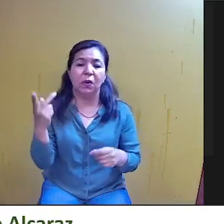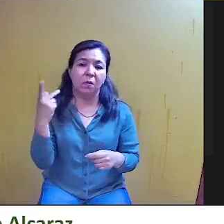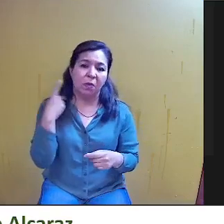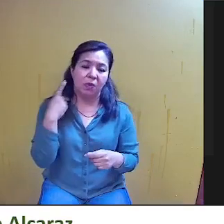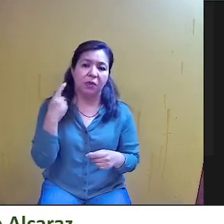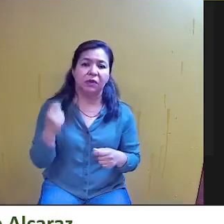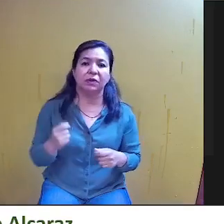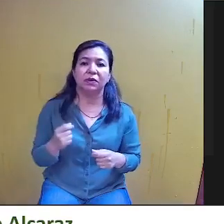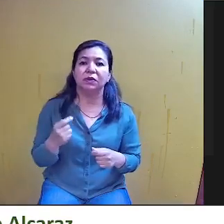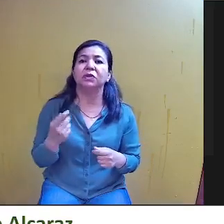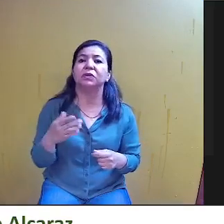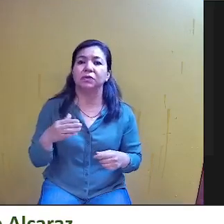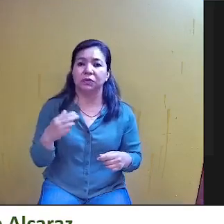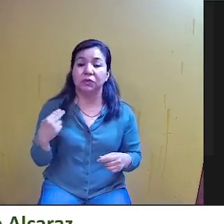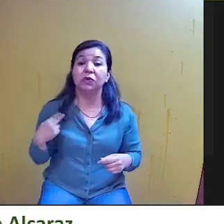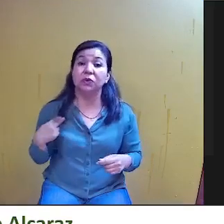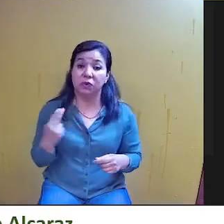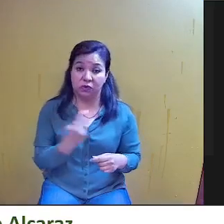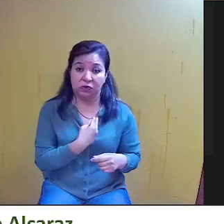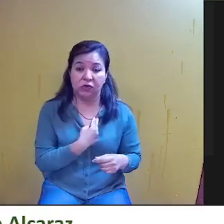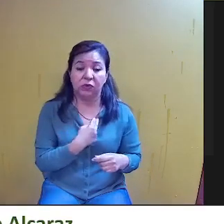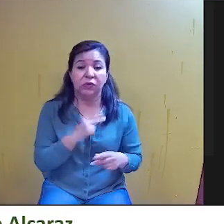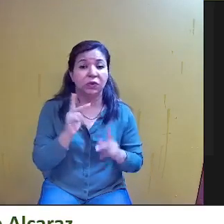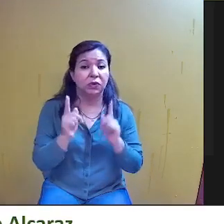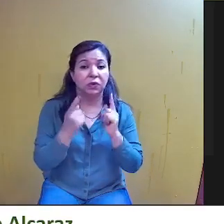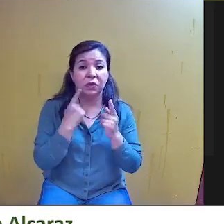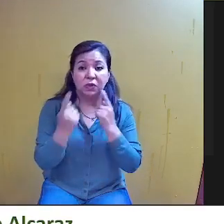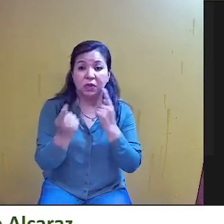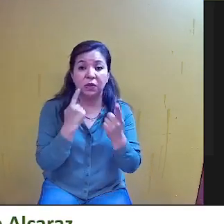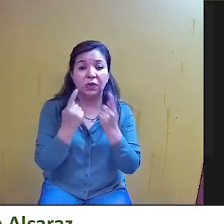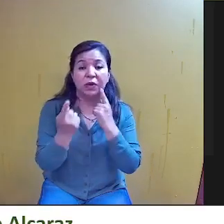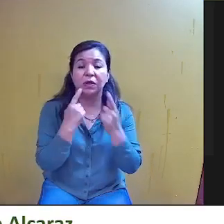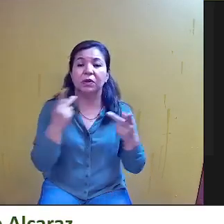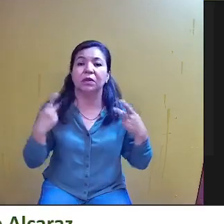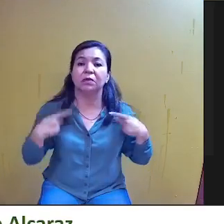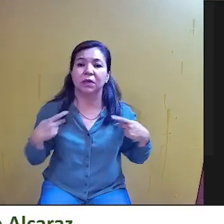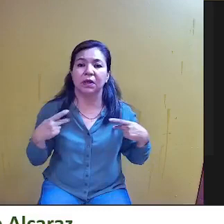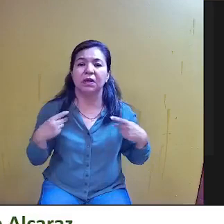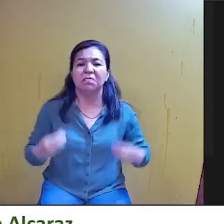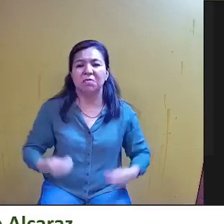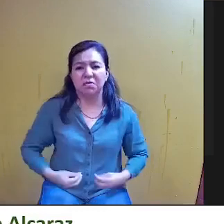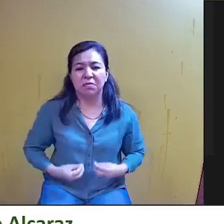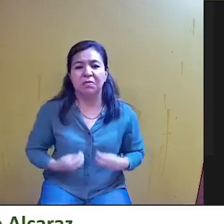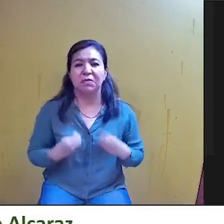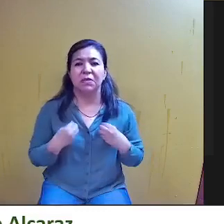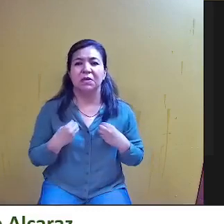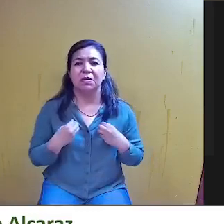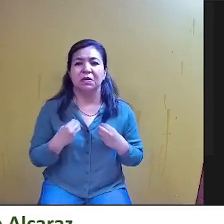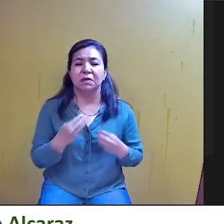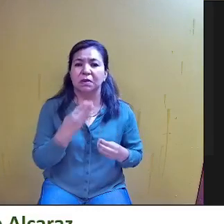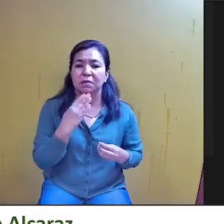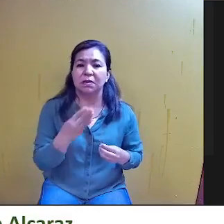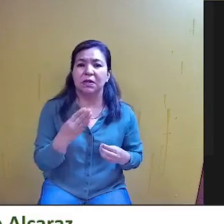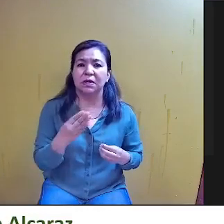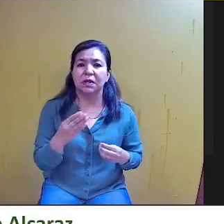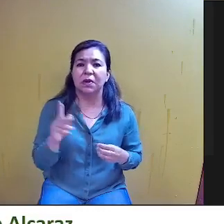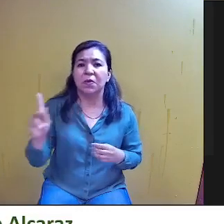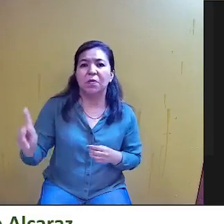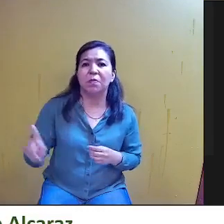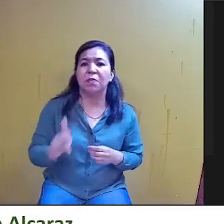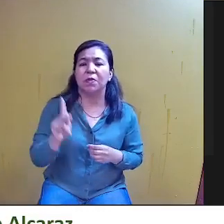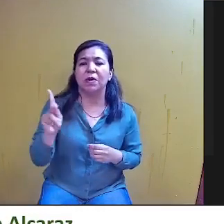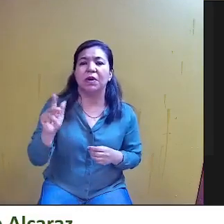gente para que juntos hagamos las transformaciones que nos permitan vivir en dignidad y hacer de Atoyac un